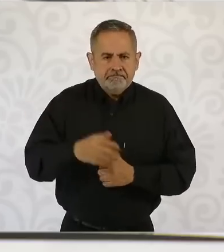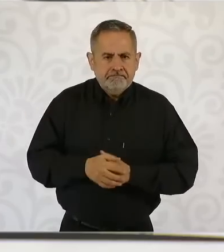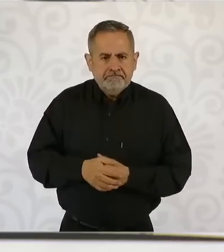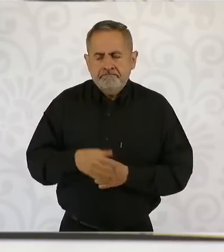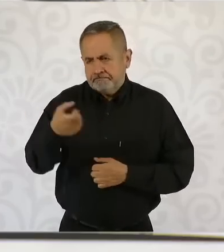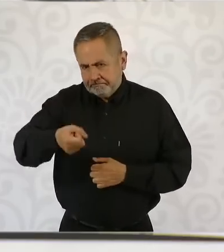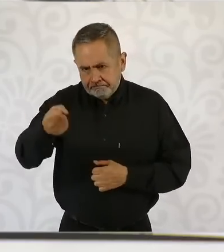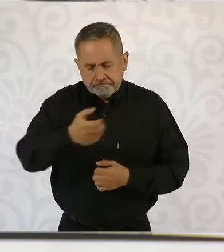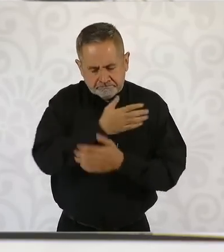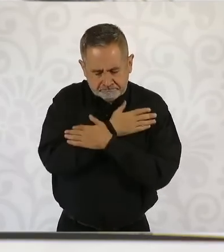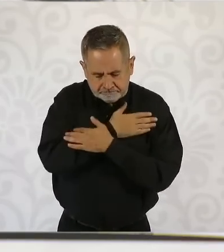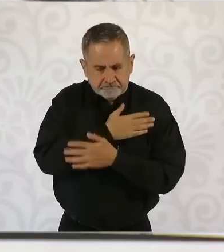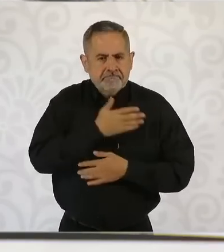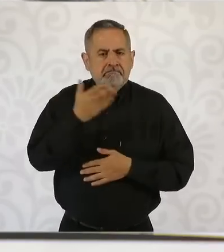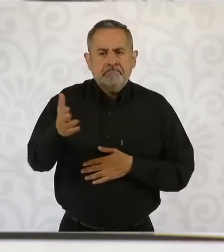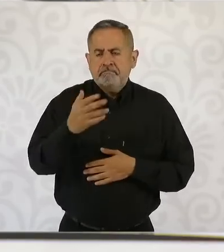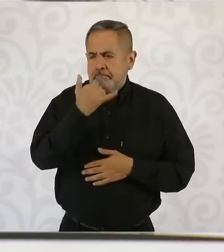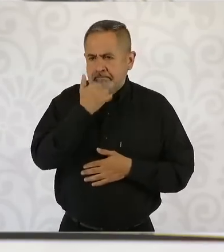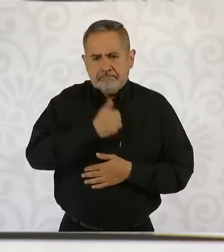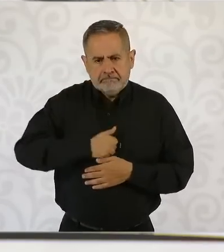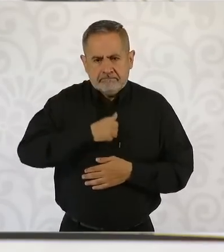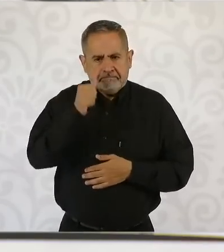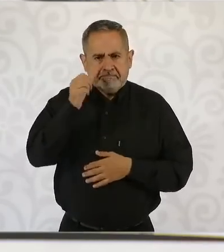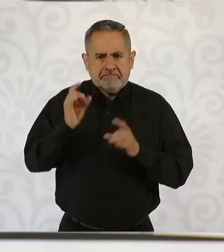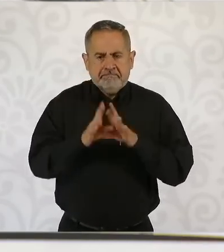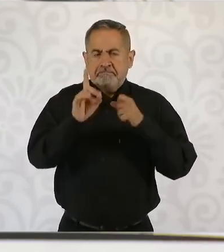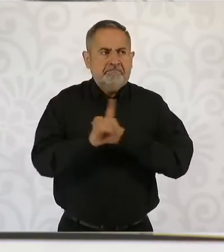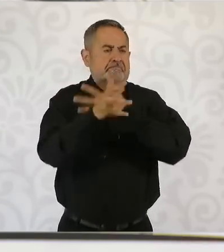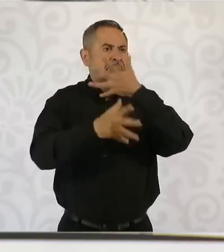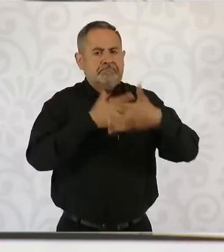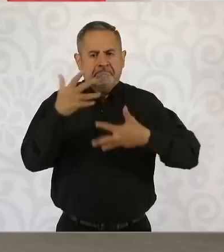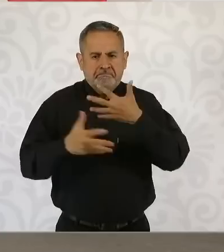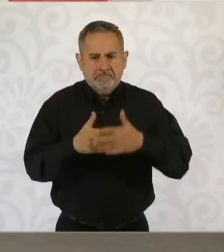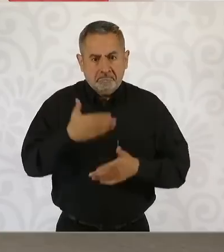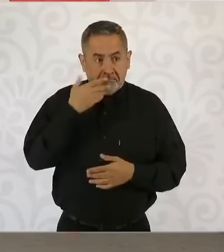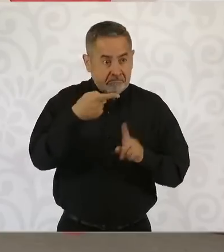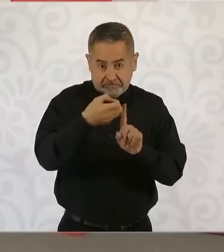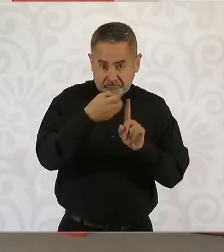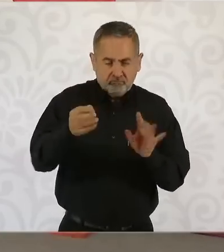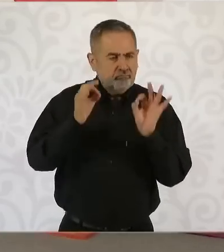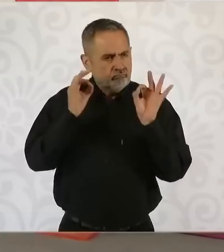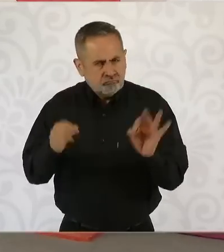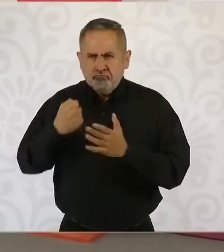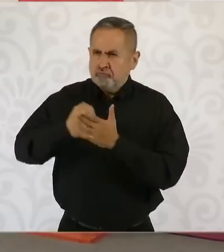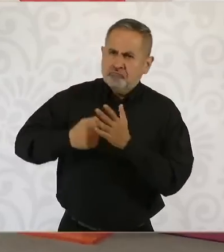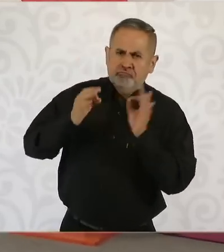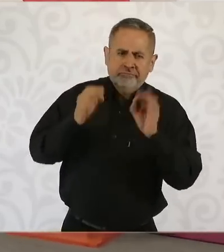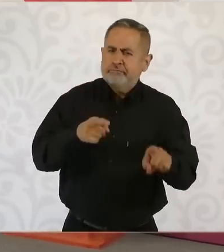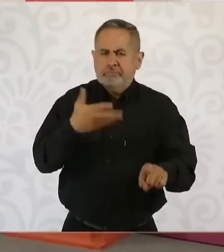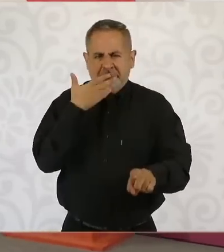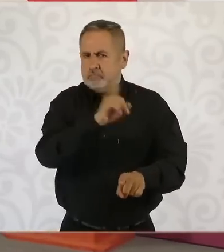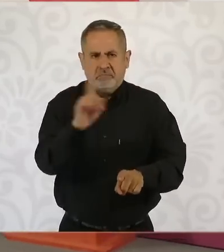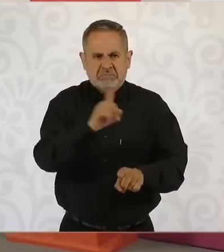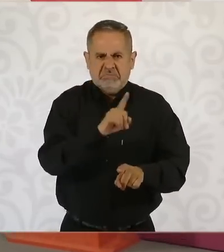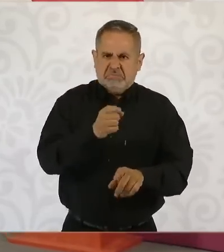mi saludo, abrazo, lamento que esto haya ocurrido. Eso no es de organizaciones sociales